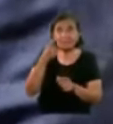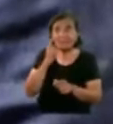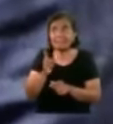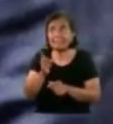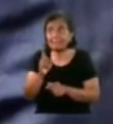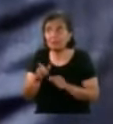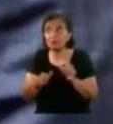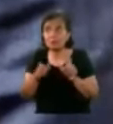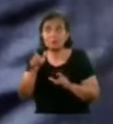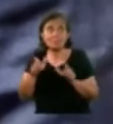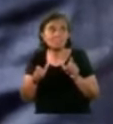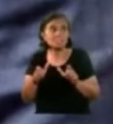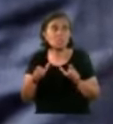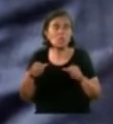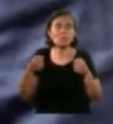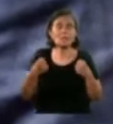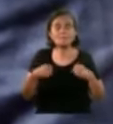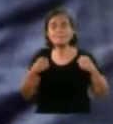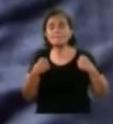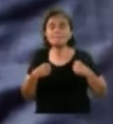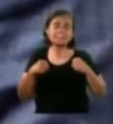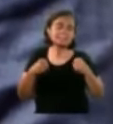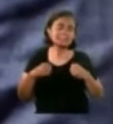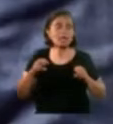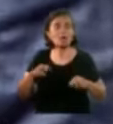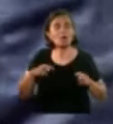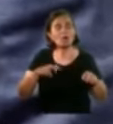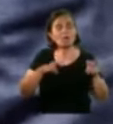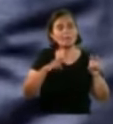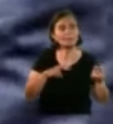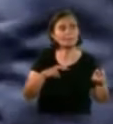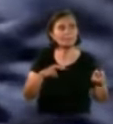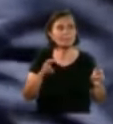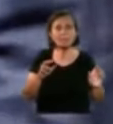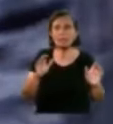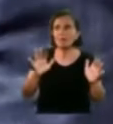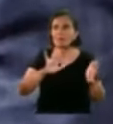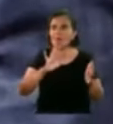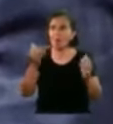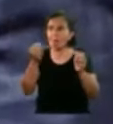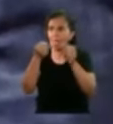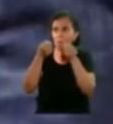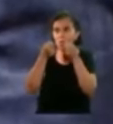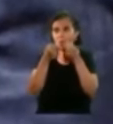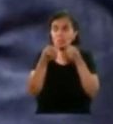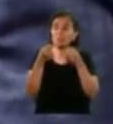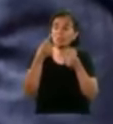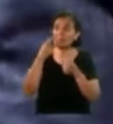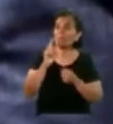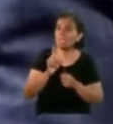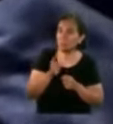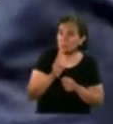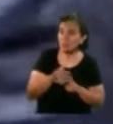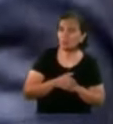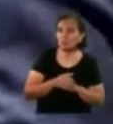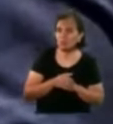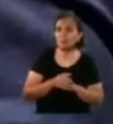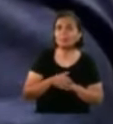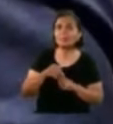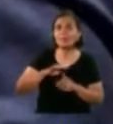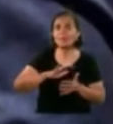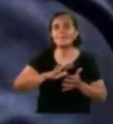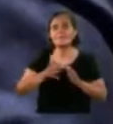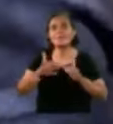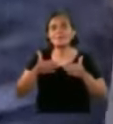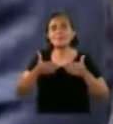caminar o a hacer actividades físicas. Así que estamos dando un paso muy importante de